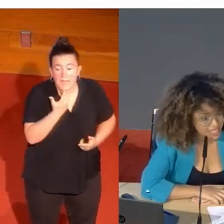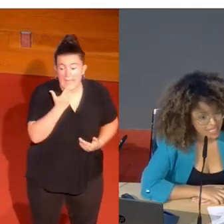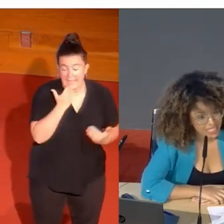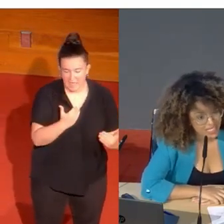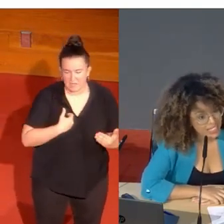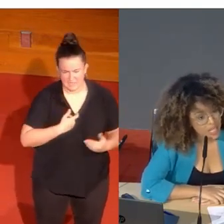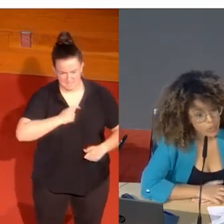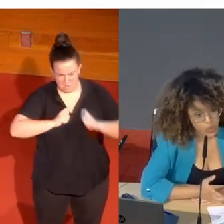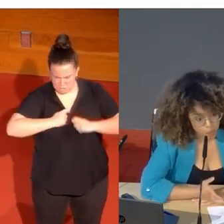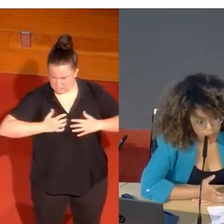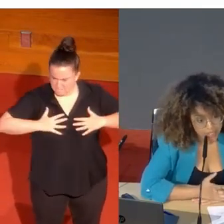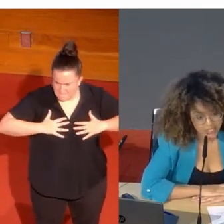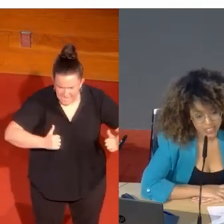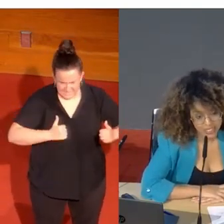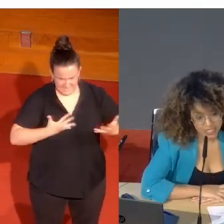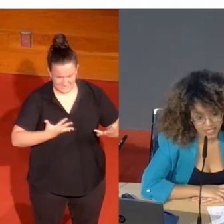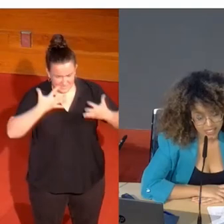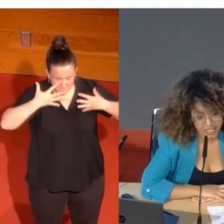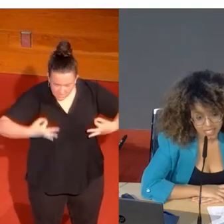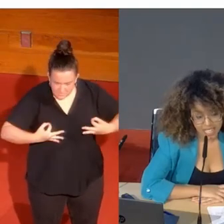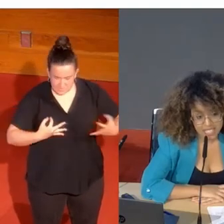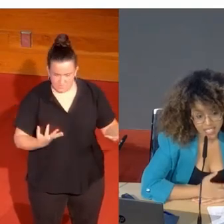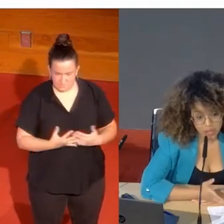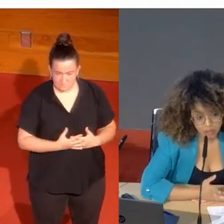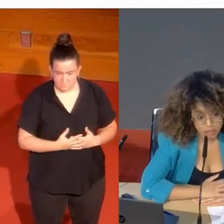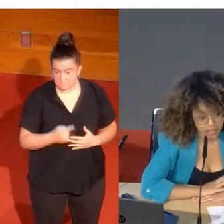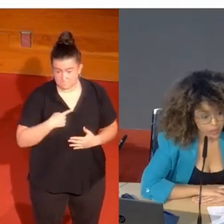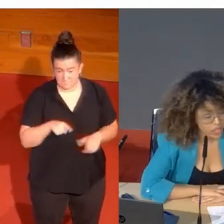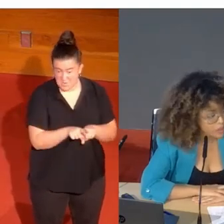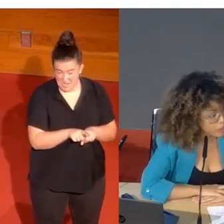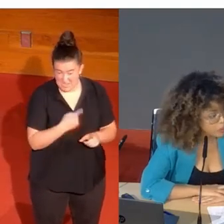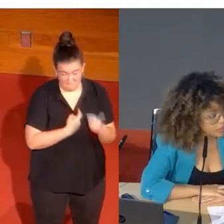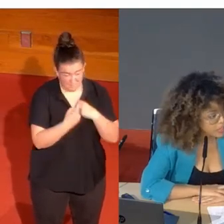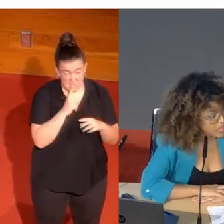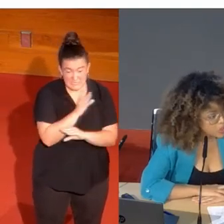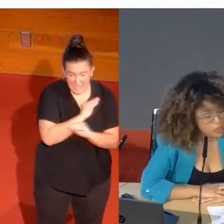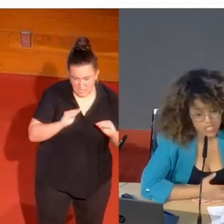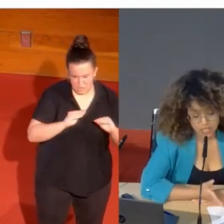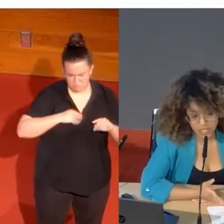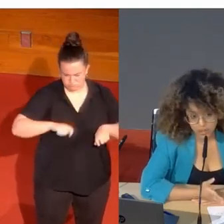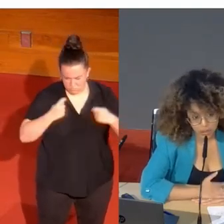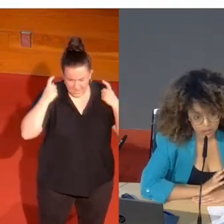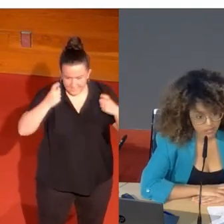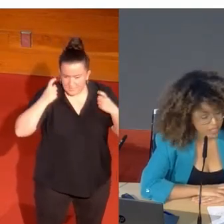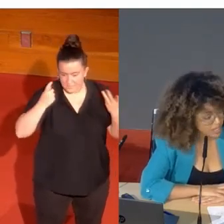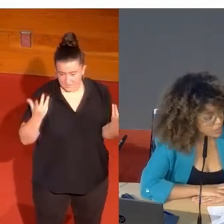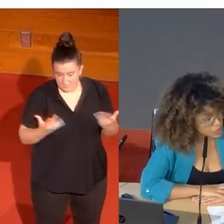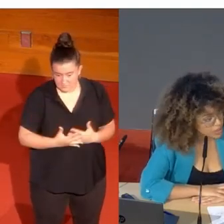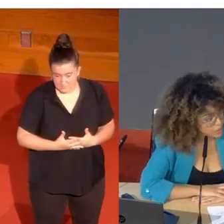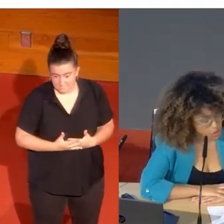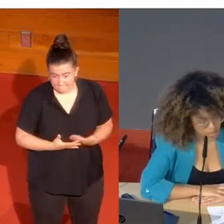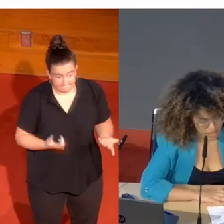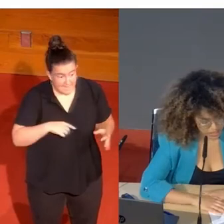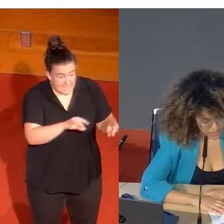valientes que intentan pues romper el el el silencio informativo que se produce sobre este territorio del